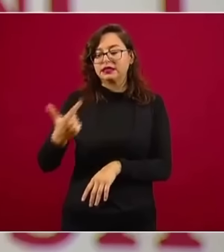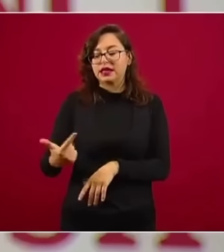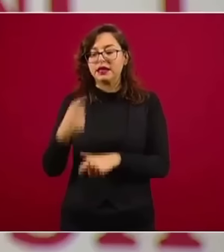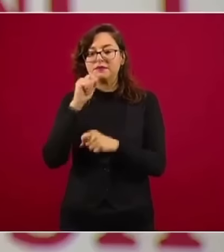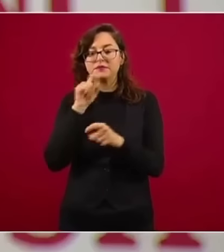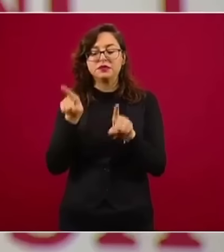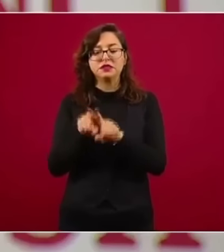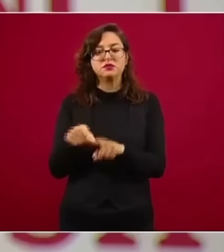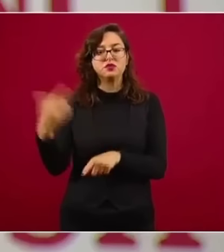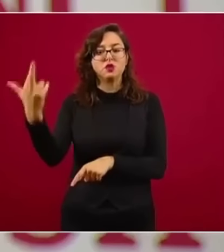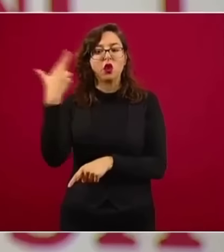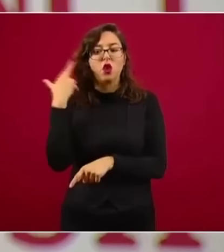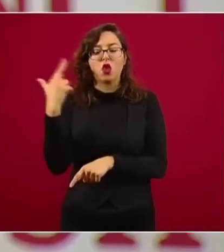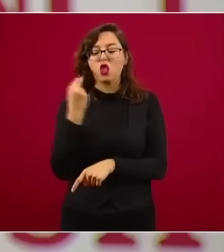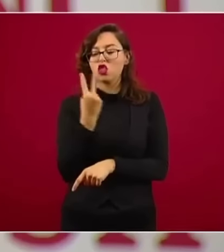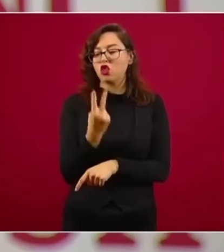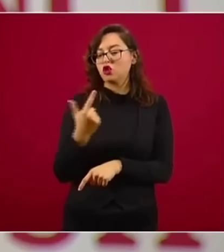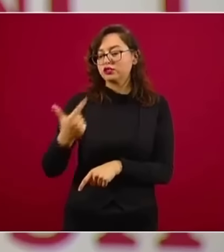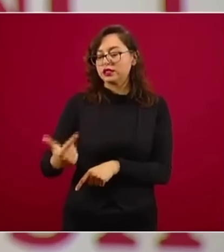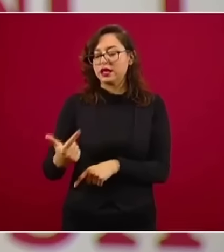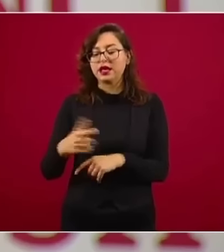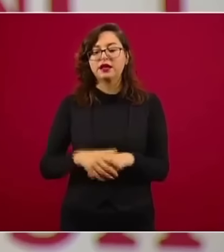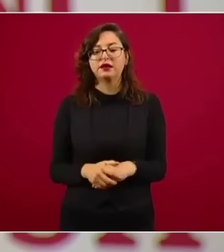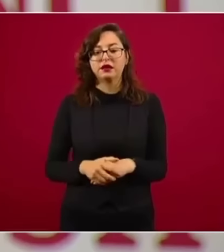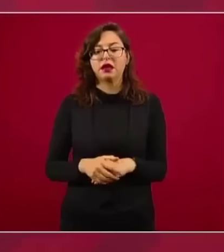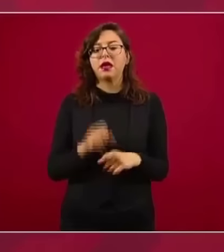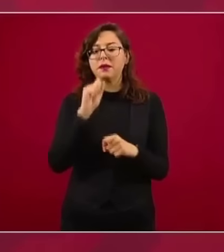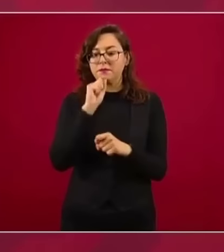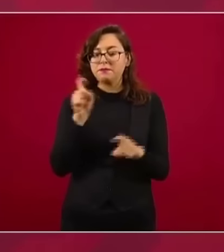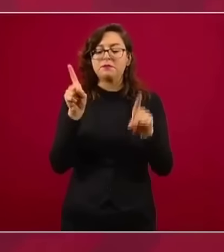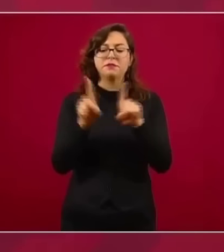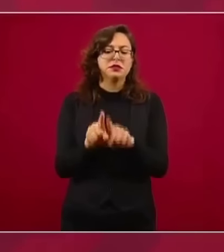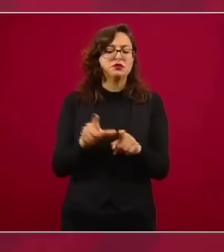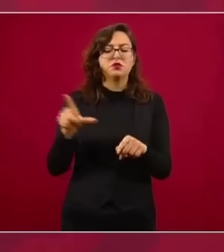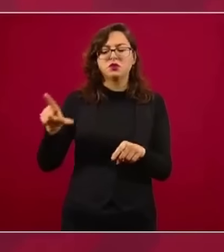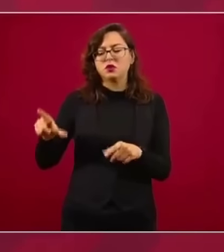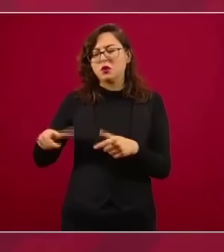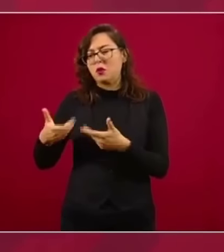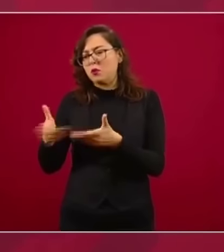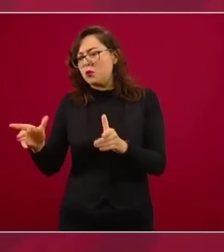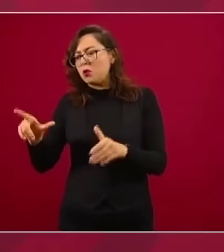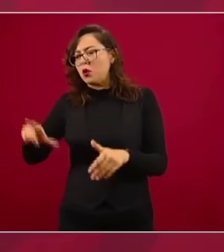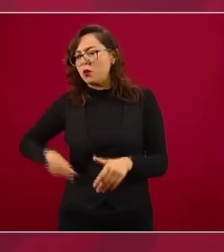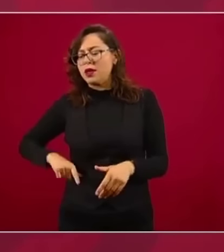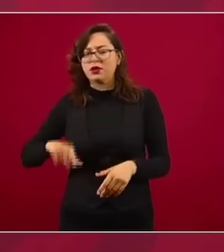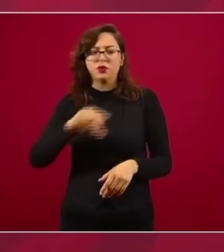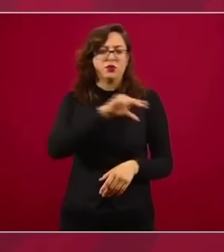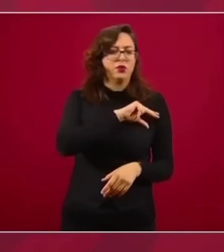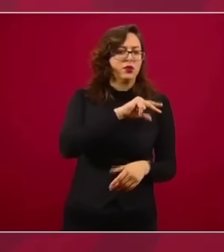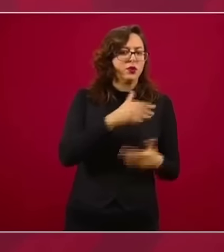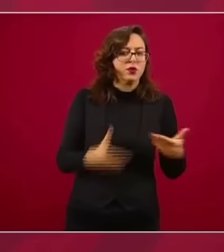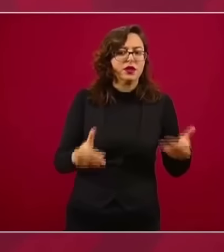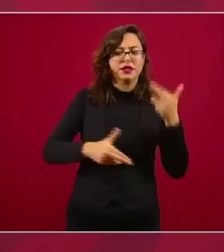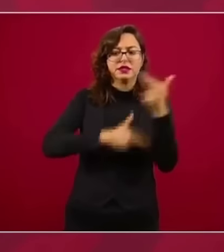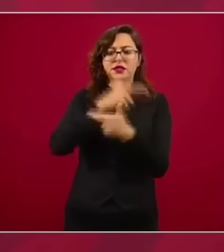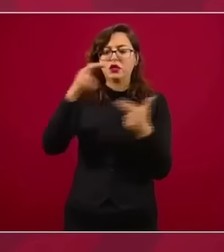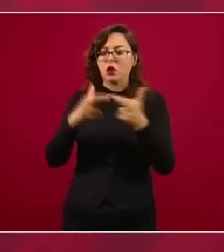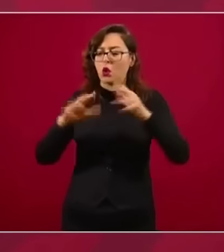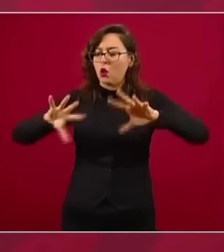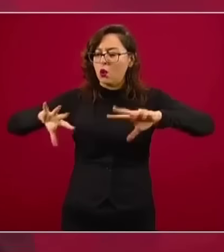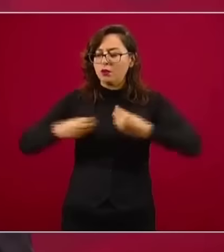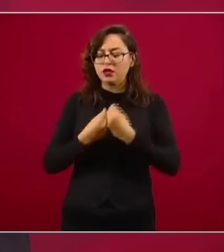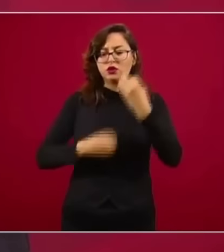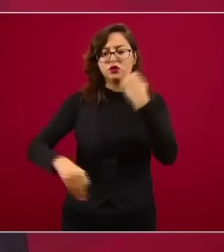dispositivos 2G. Al mismo tiempo, la suma de medios privados y públicos regionales y radiodifusoras comunitarias, todo